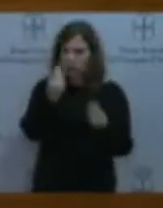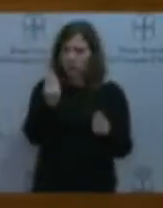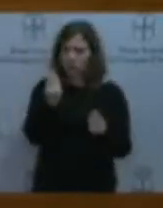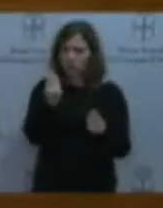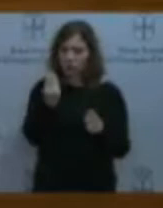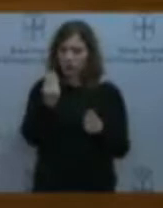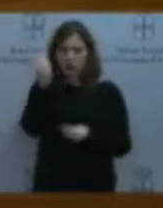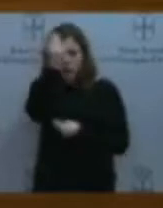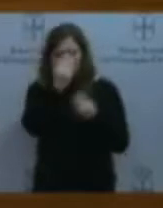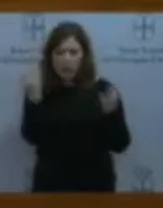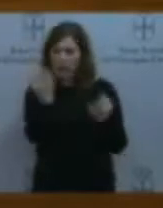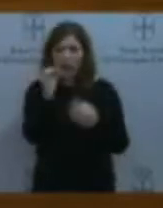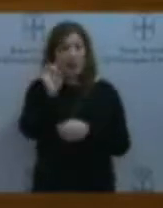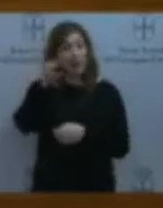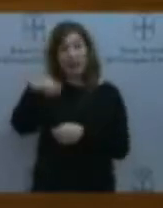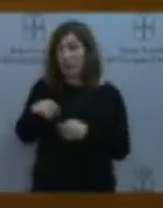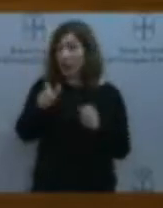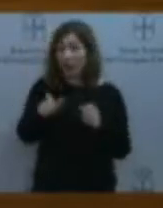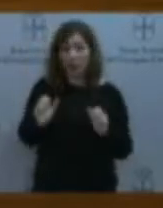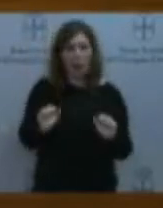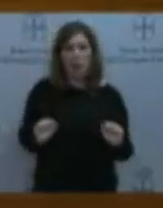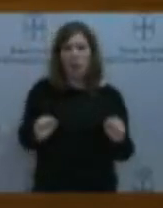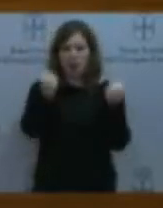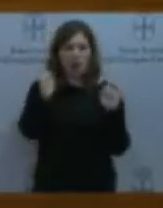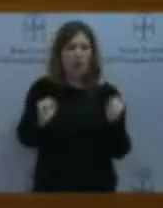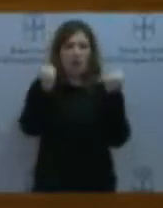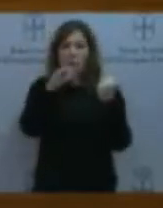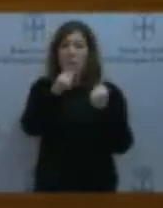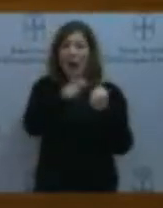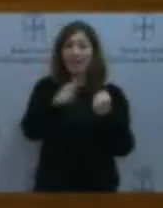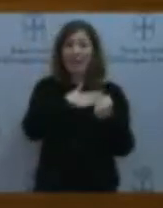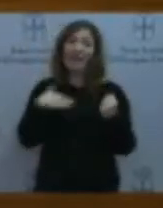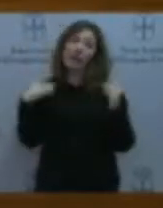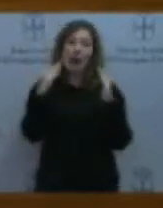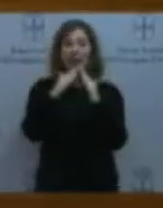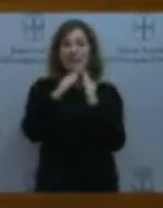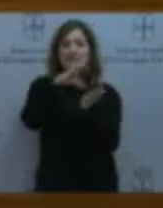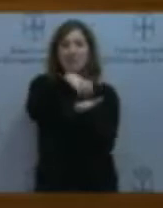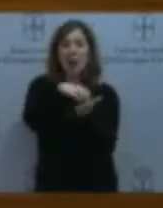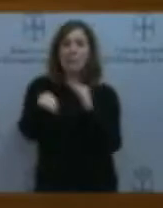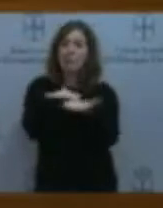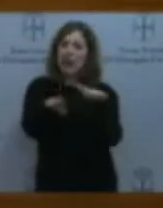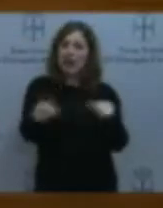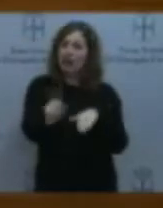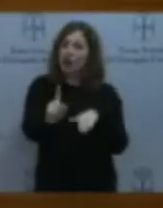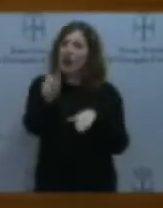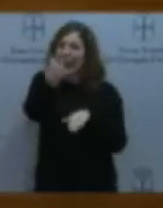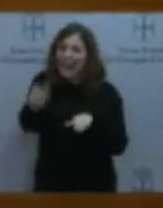fue la respuesta al 15M. No era gente que quería una casita en la playa, era gente que defendía los pactos